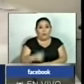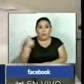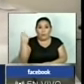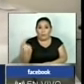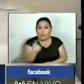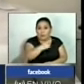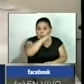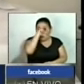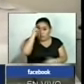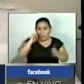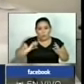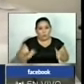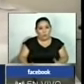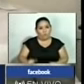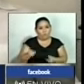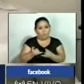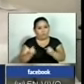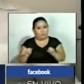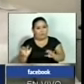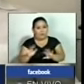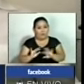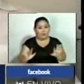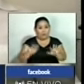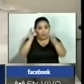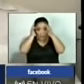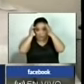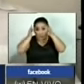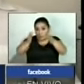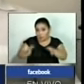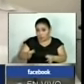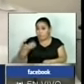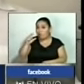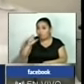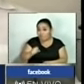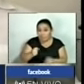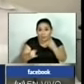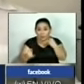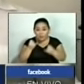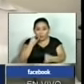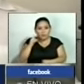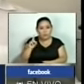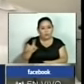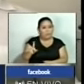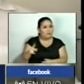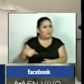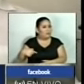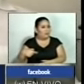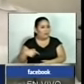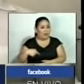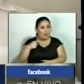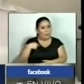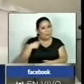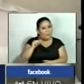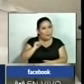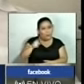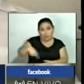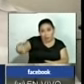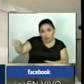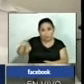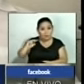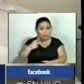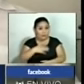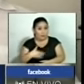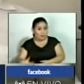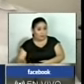funcionarios que no tienen autonomía, inclusive para decidir si te dan o no una entrevista. Usualmente te remiten a la vicepresidencia